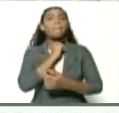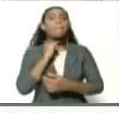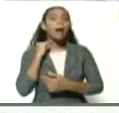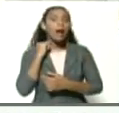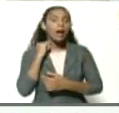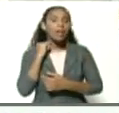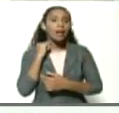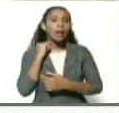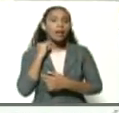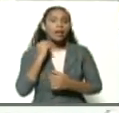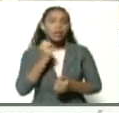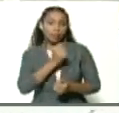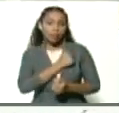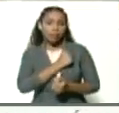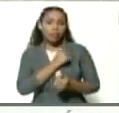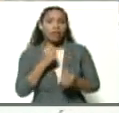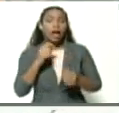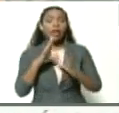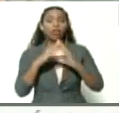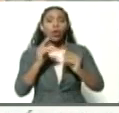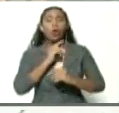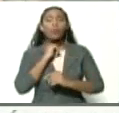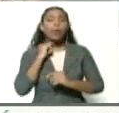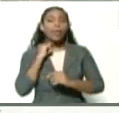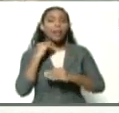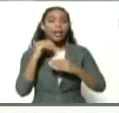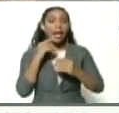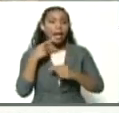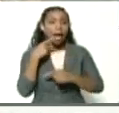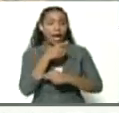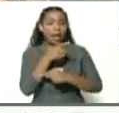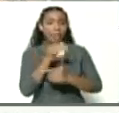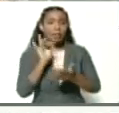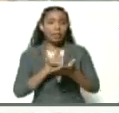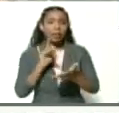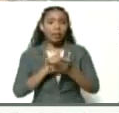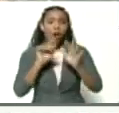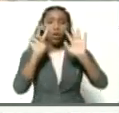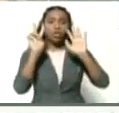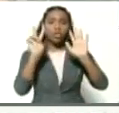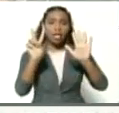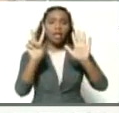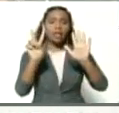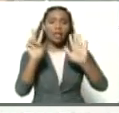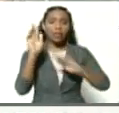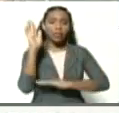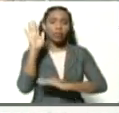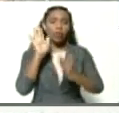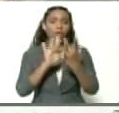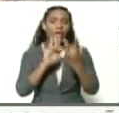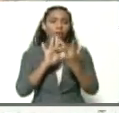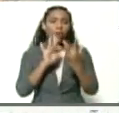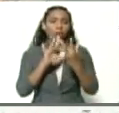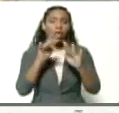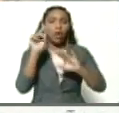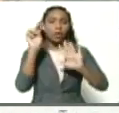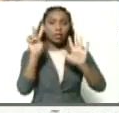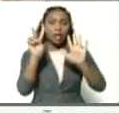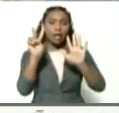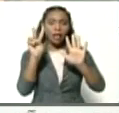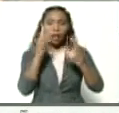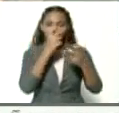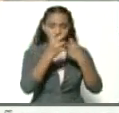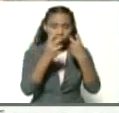y felicito a todos los padres que estuvieron en los siete pases de los siete templos en la